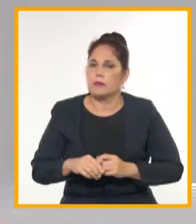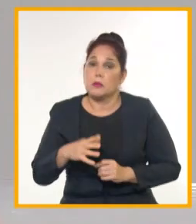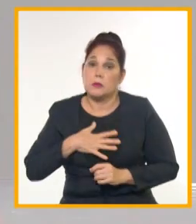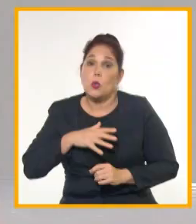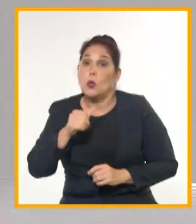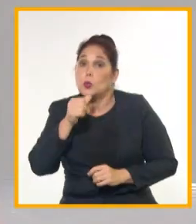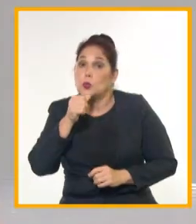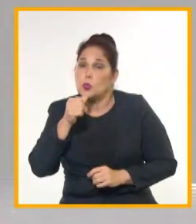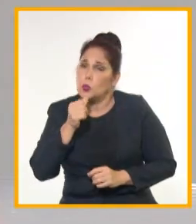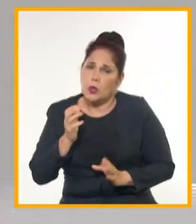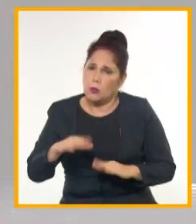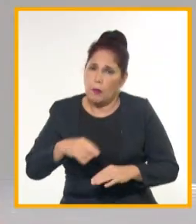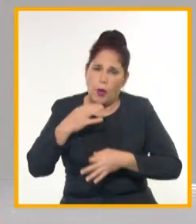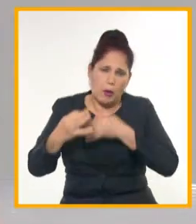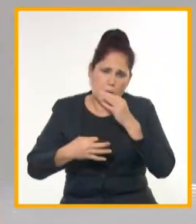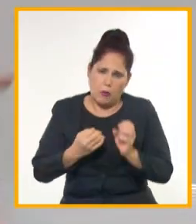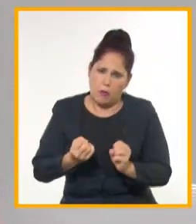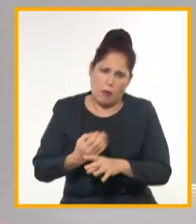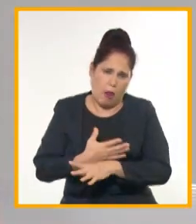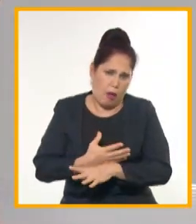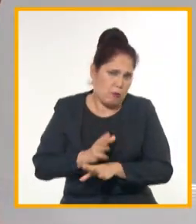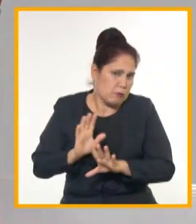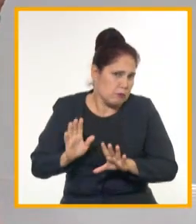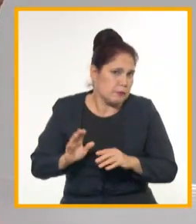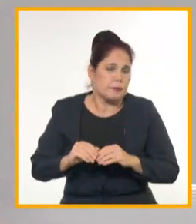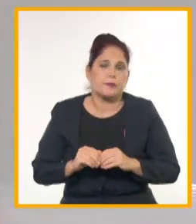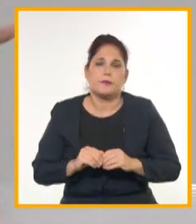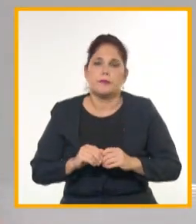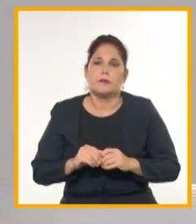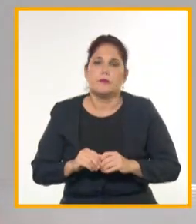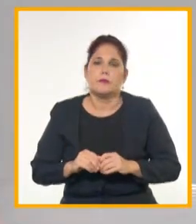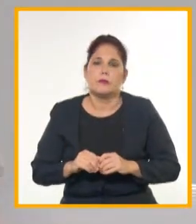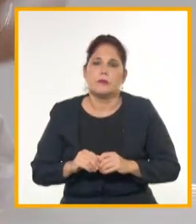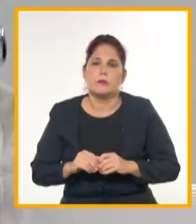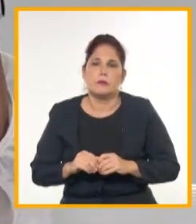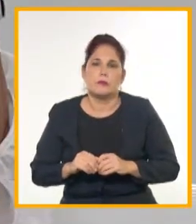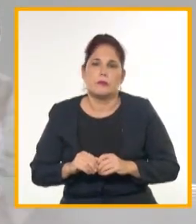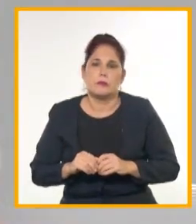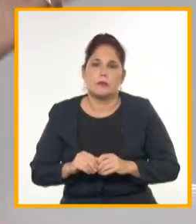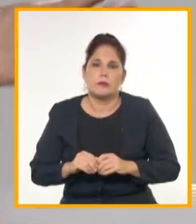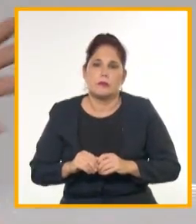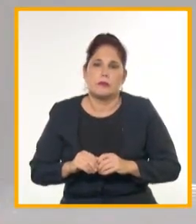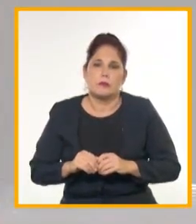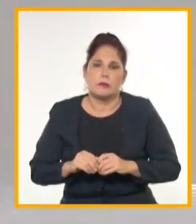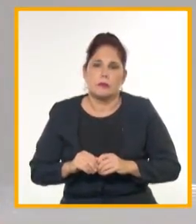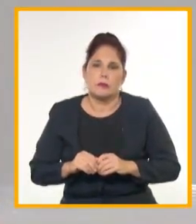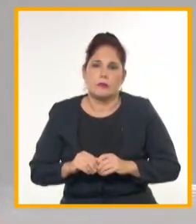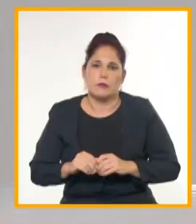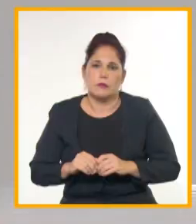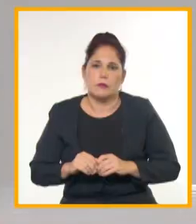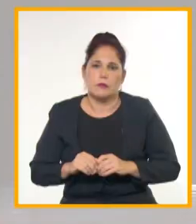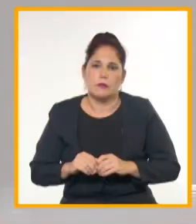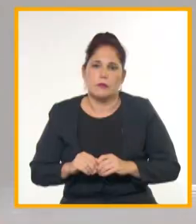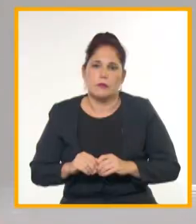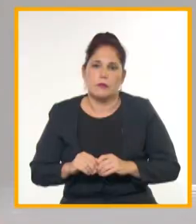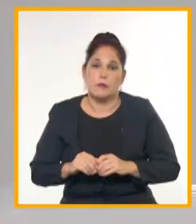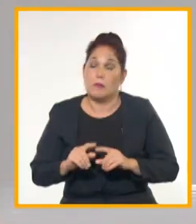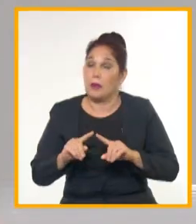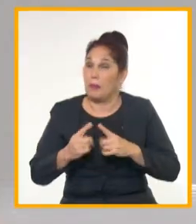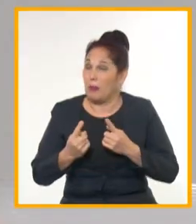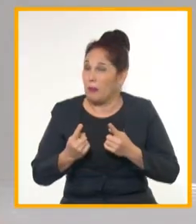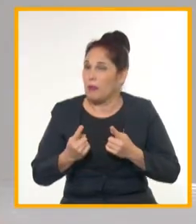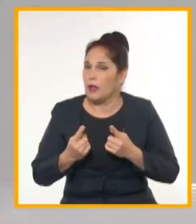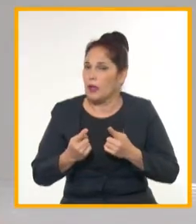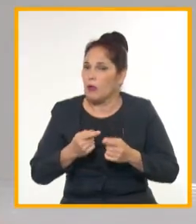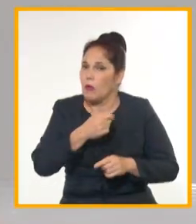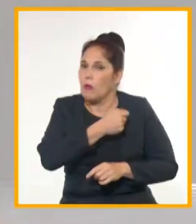Pienso que sí, que puede ganarle adeptos, asegurar su voto, los votos que ya tenía ganados, pero no creo que una ciudadanía